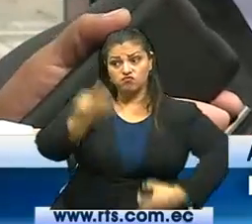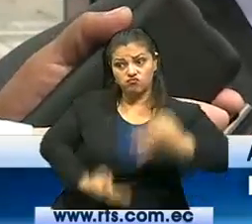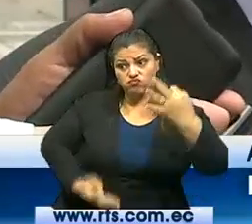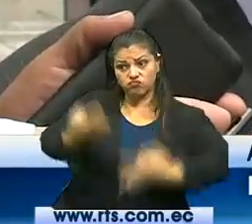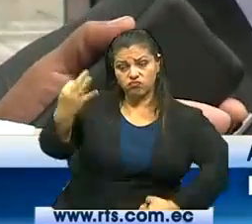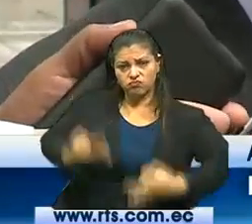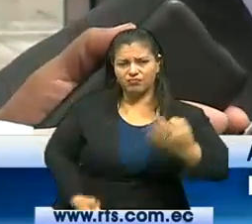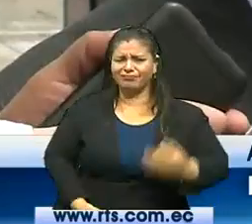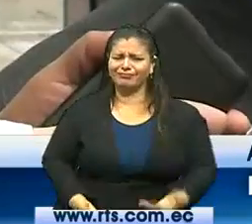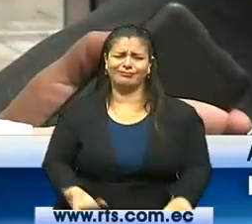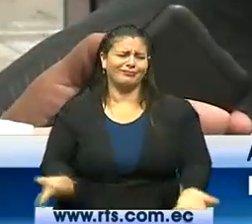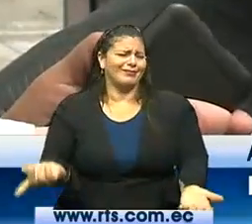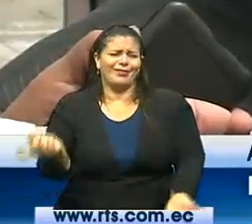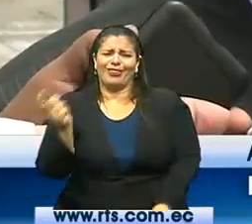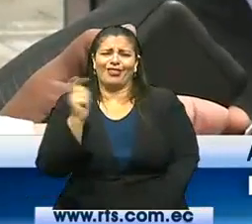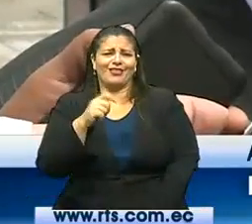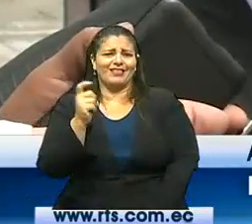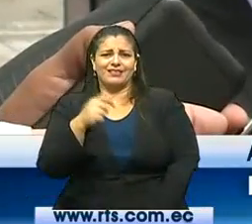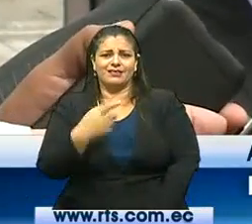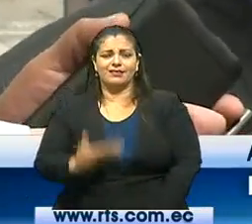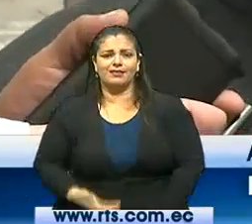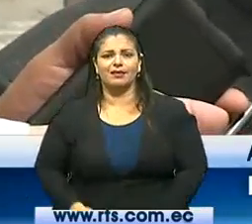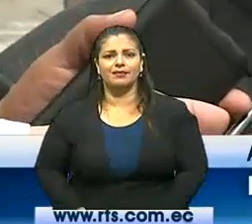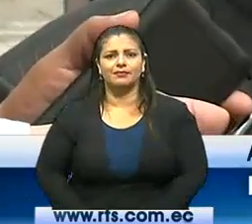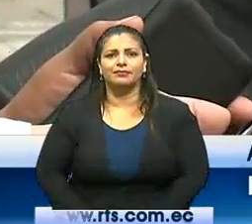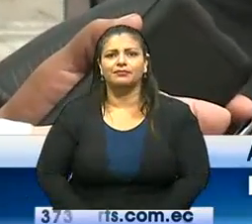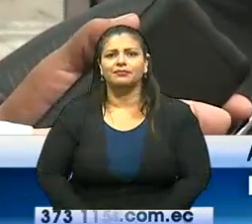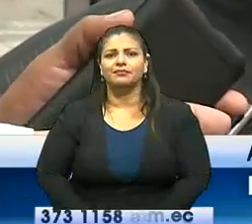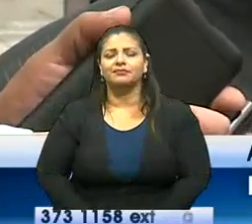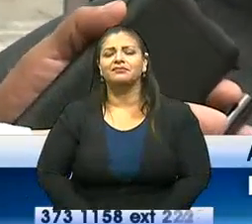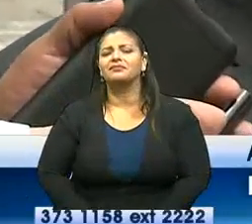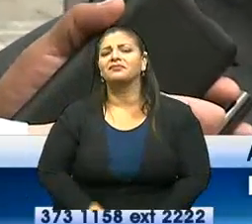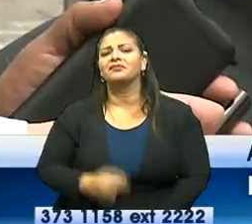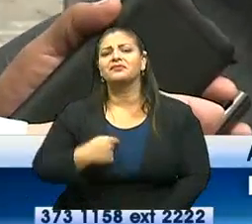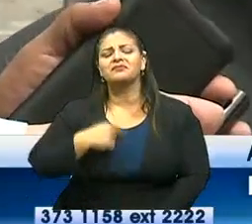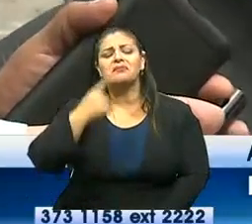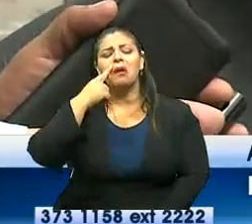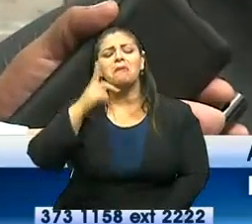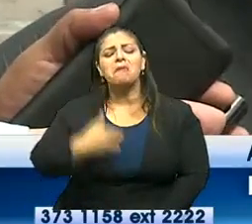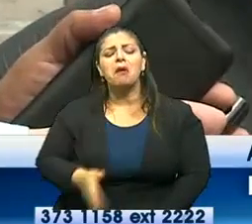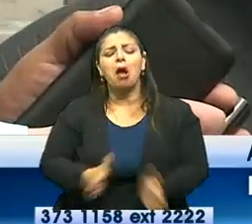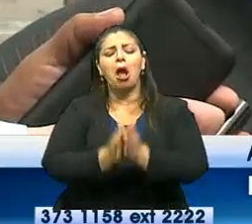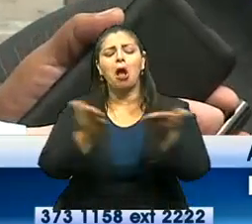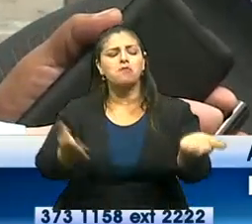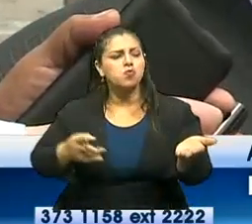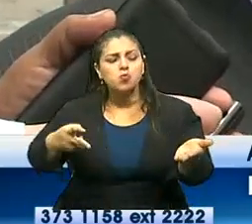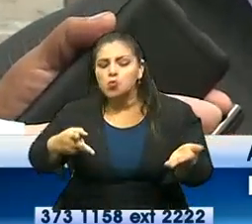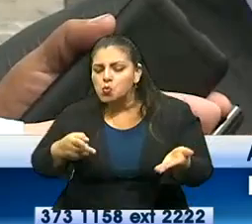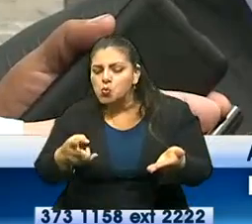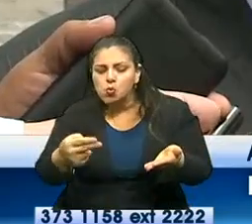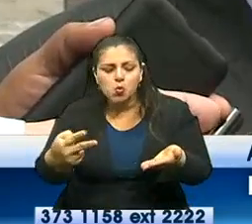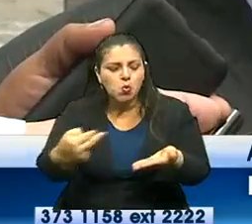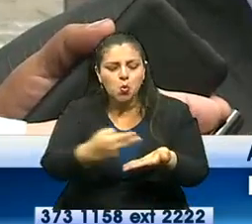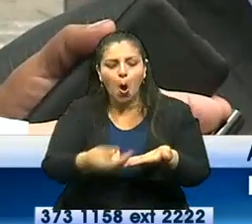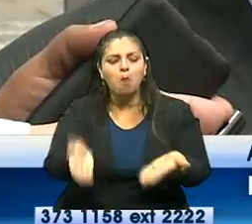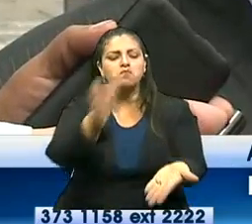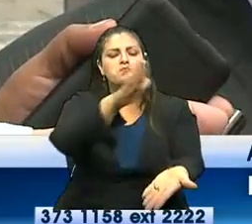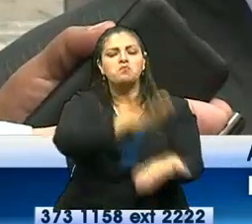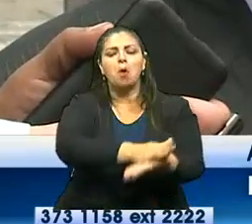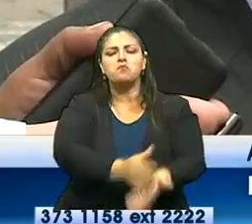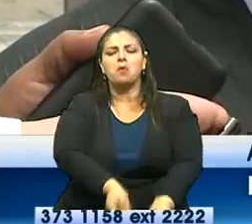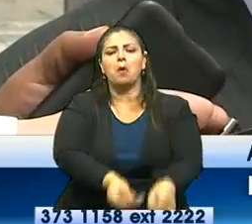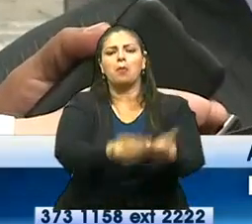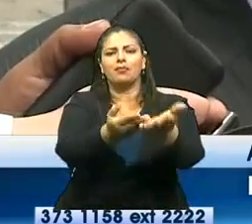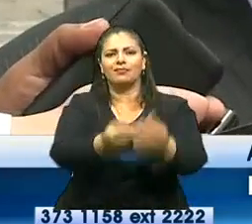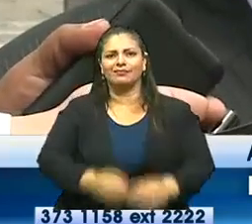Esto se inicia con recortes de prensa. Con recursos de prensa, que es lo mismo que reclamaba en su comparecencia el señor